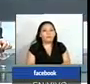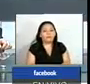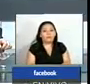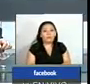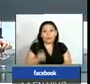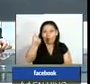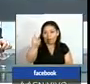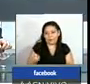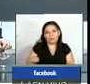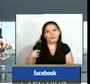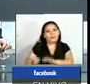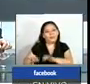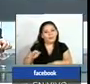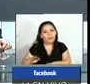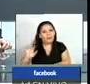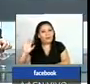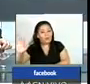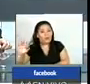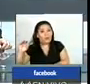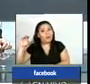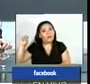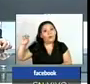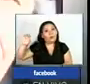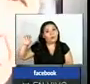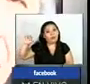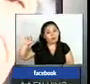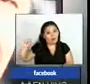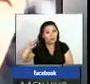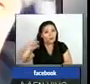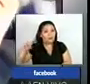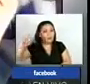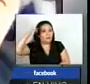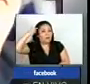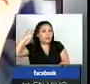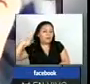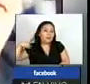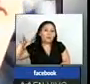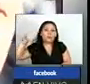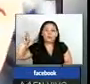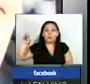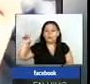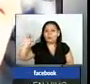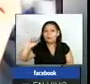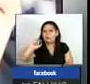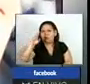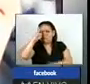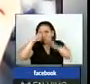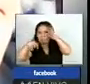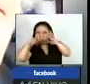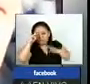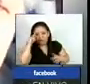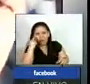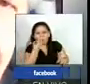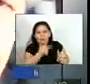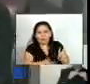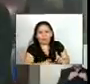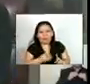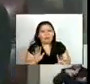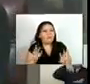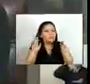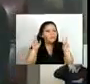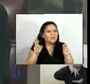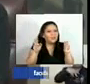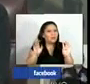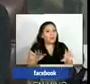el secretario general de la Organización de Estados Americanos, Luis Almagro, dice que no se debe inventar dictaduras donde no las hay. Esto en